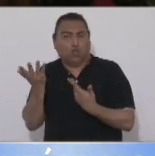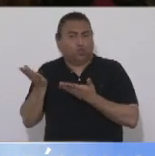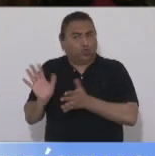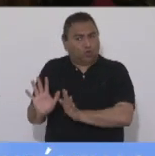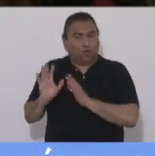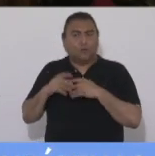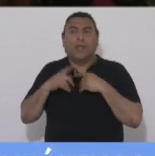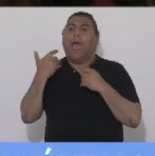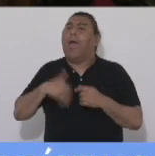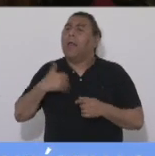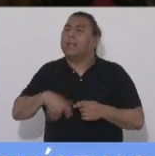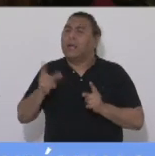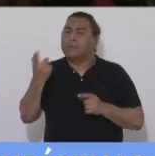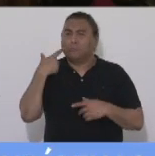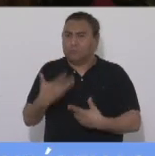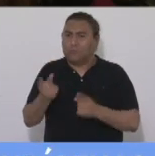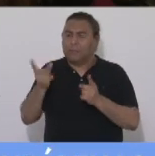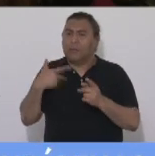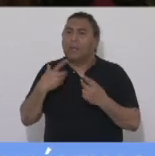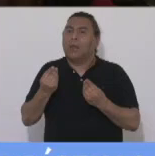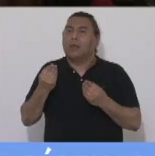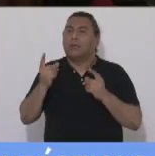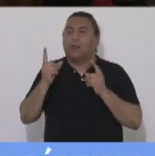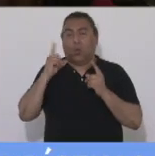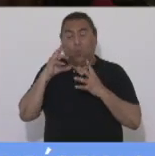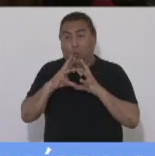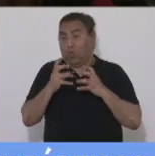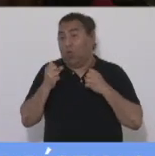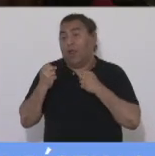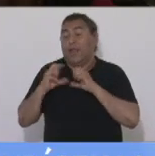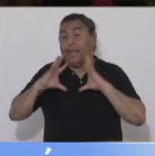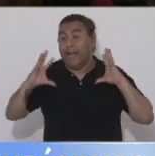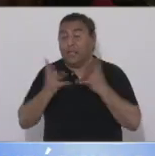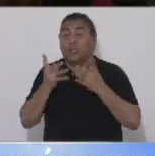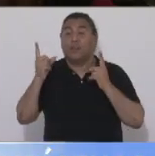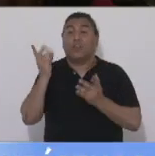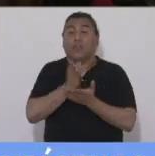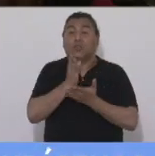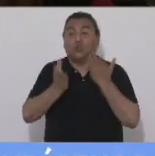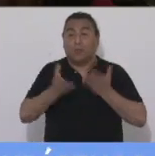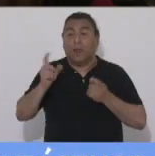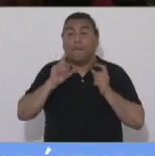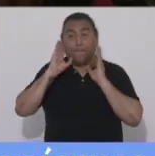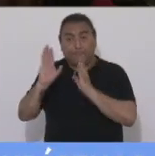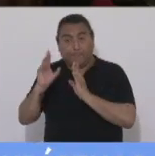Argentina ha ratificado y adherido a los instrumentos internacionales de derechos humanos fundamentales para los pueblos indígenas.